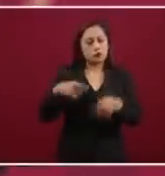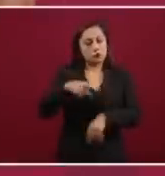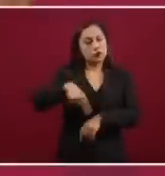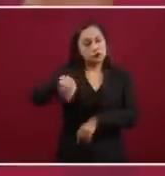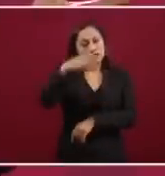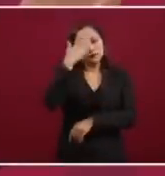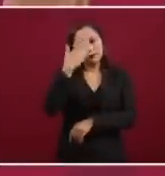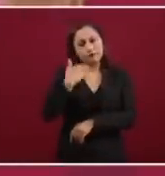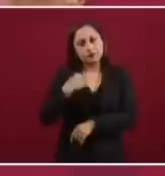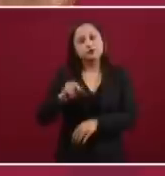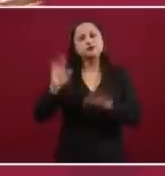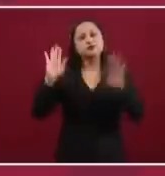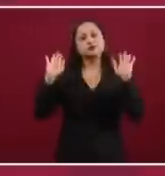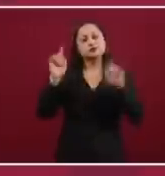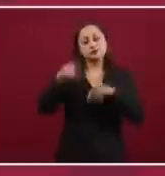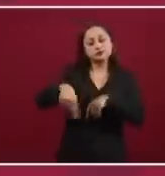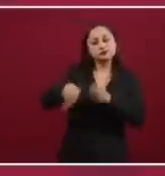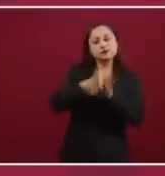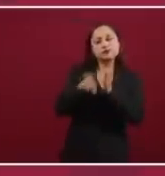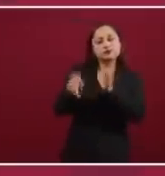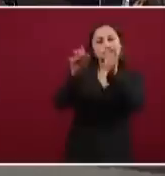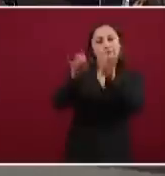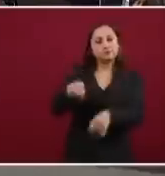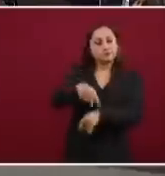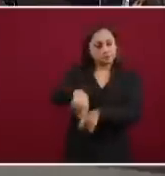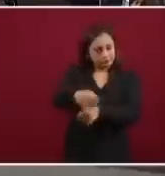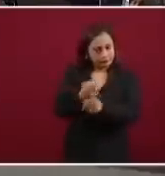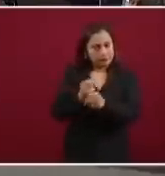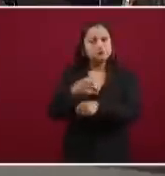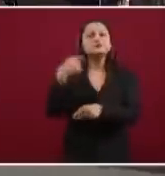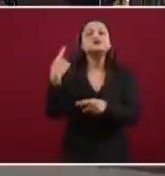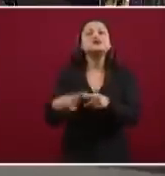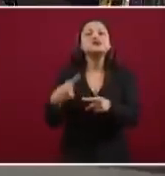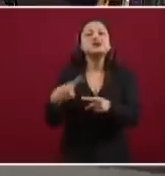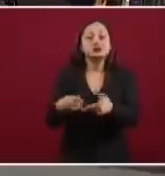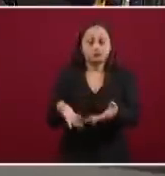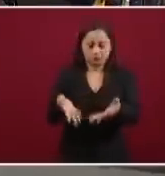que eso ya les toca a ustedes investigarlo,